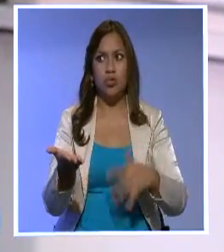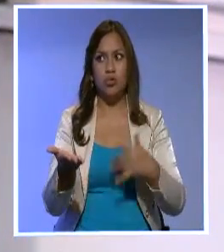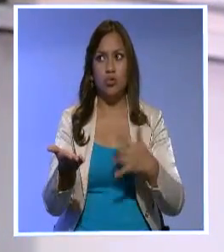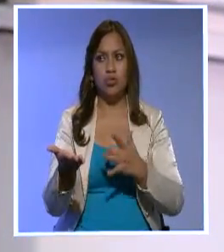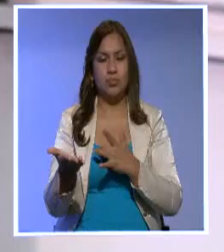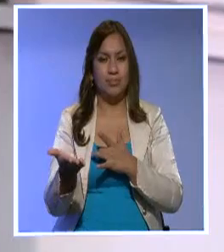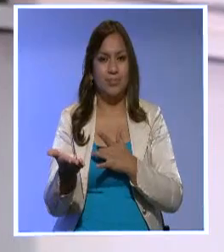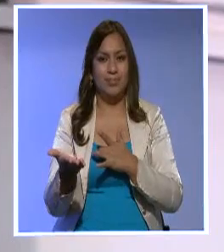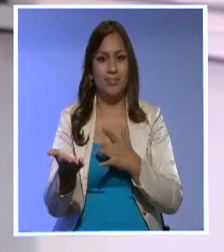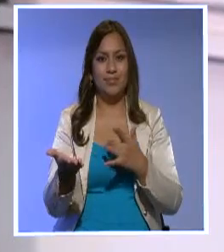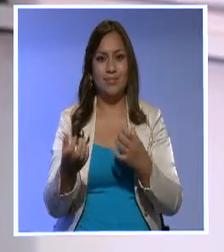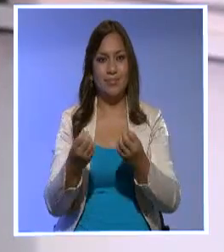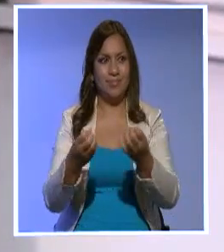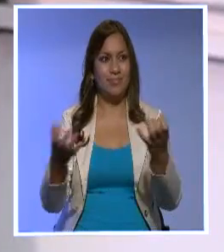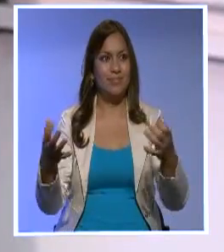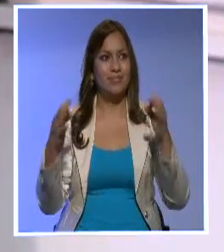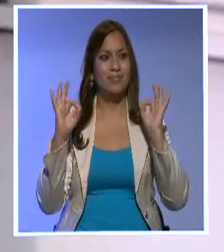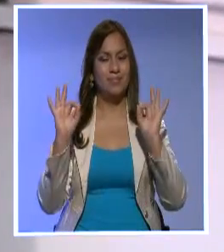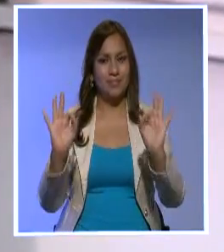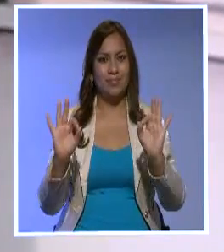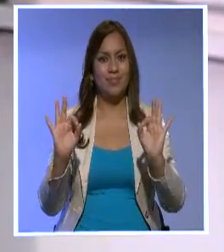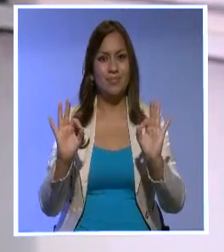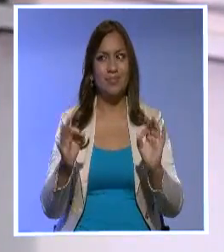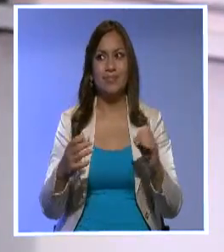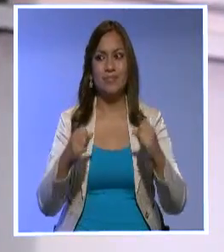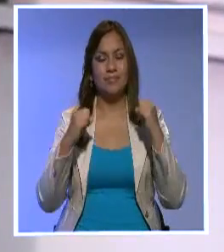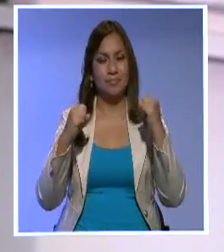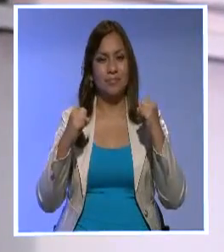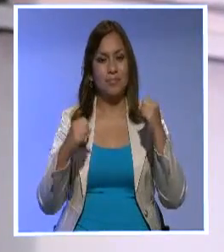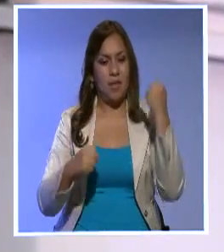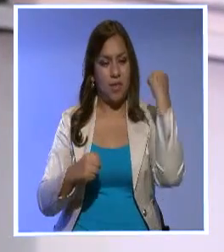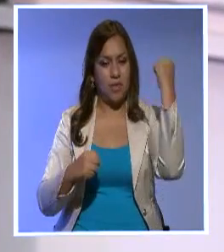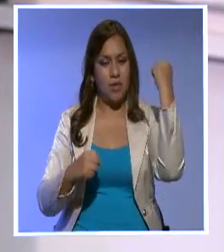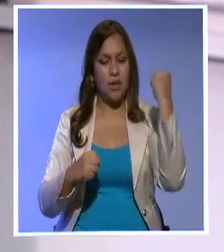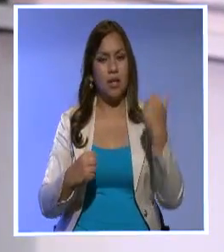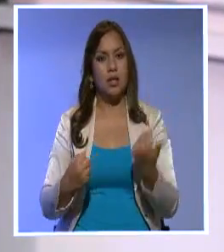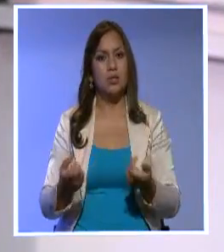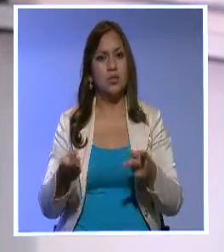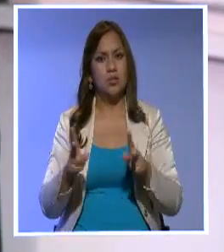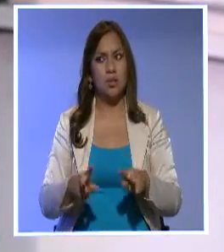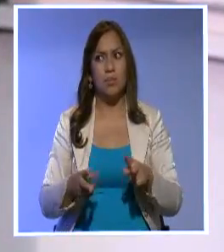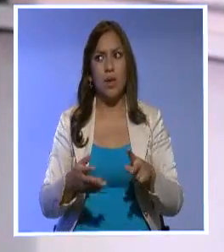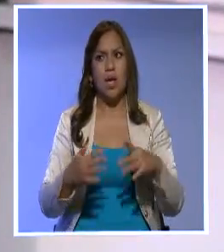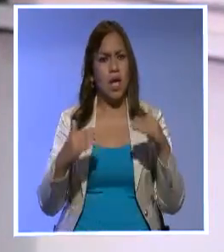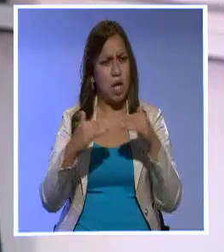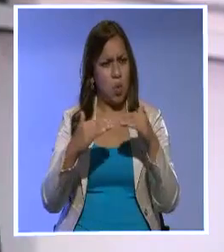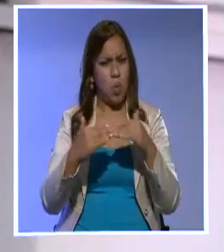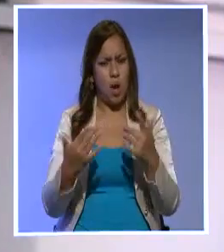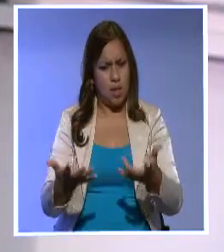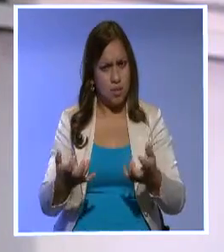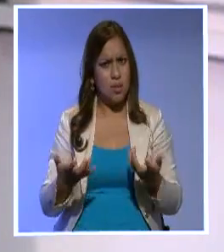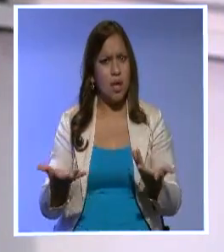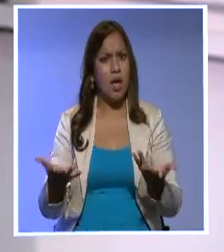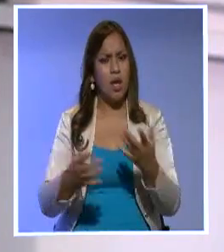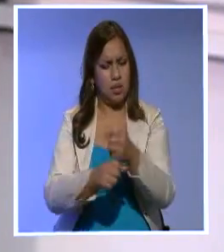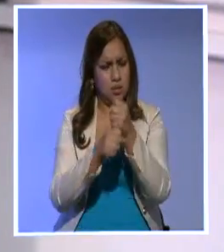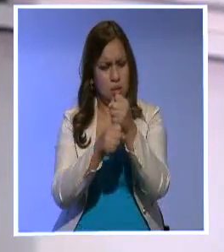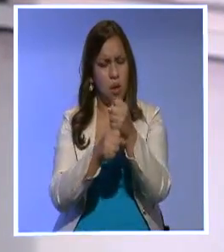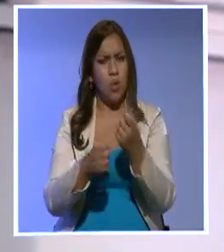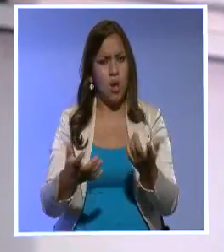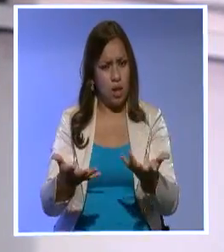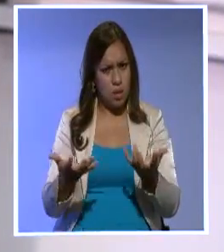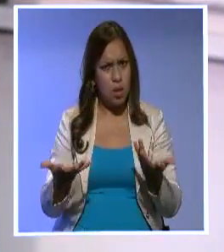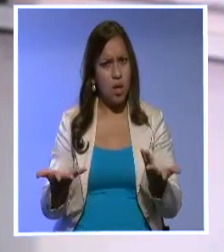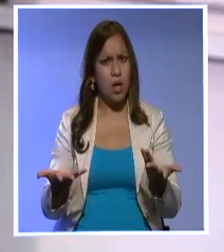estas fiestas como una oportunidad de reivindicar sus derechos a la urbanidad ya los ambientes de seguridad y